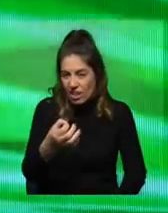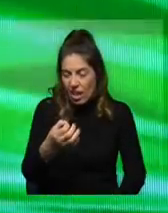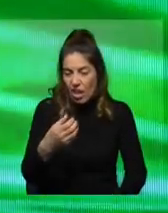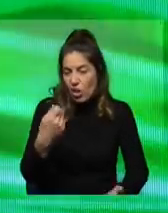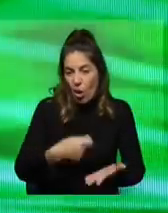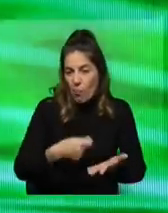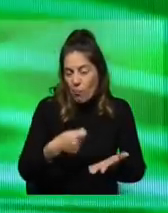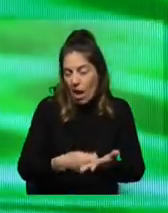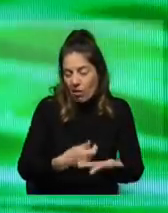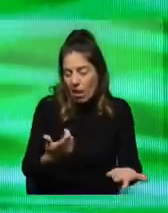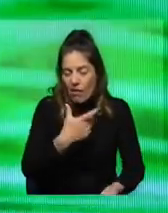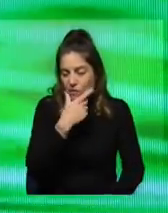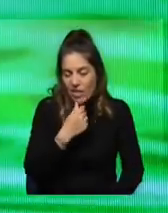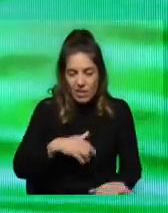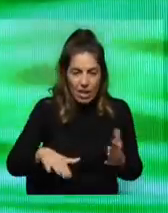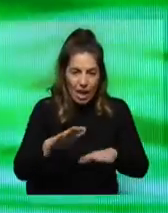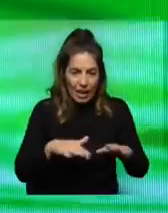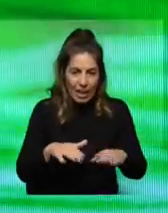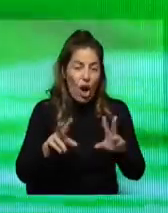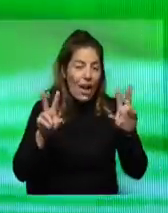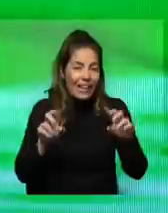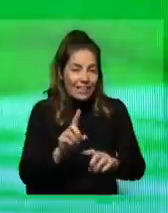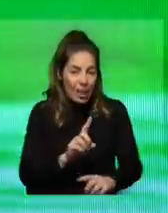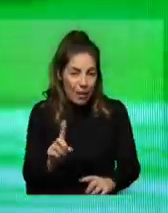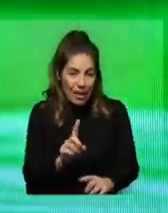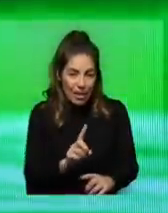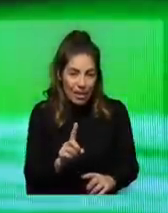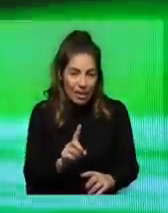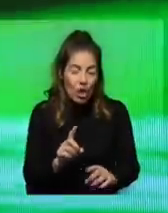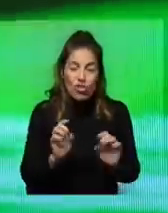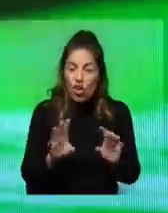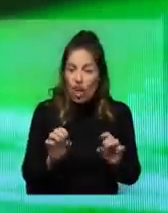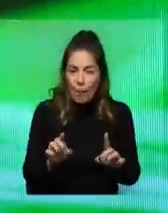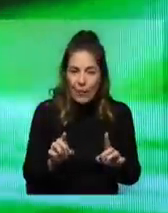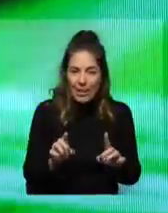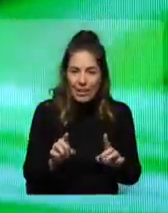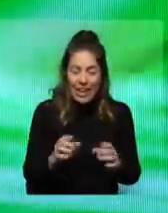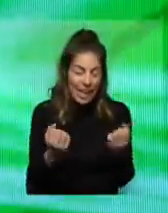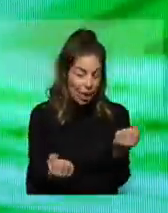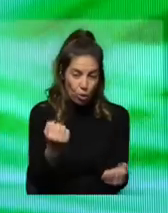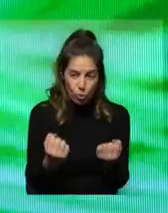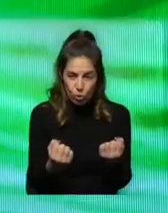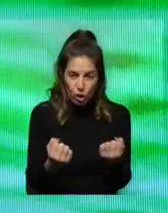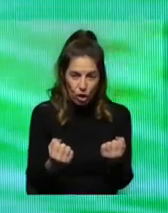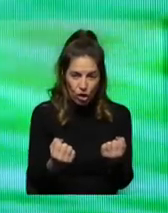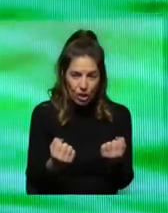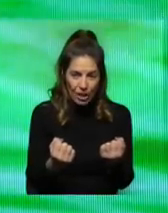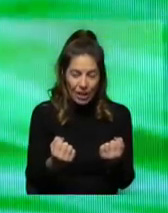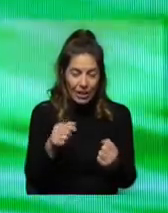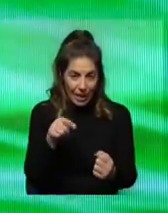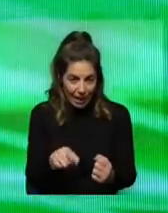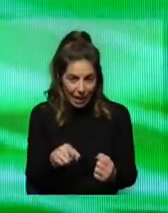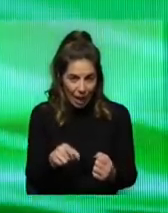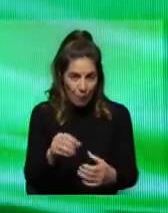con plata fácilmente se arregla el tema es no no no solo el conductor y quizás aquí